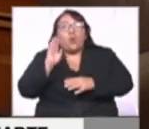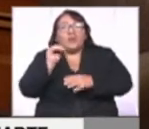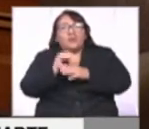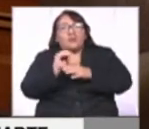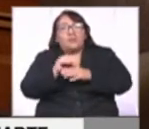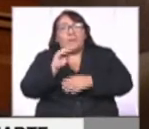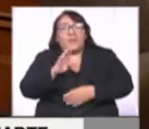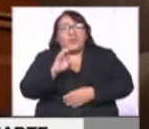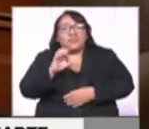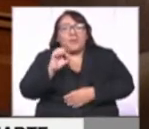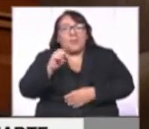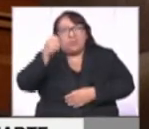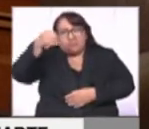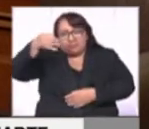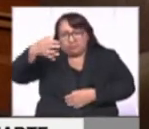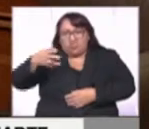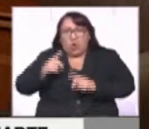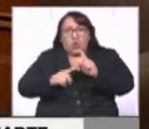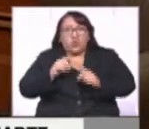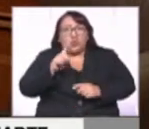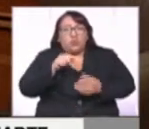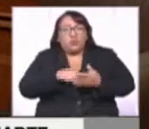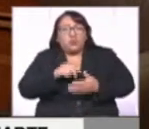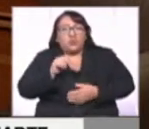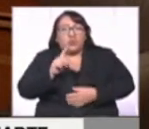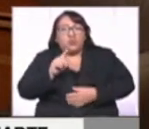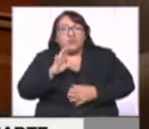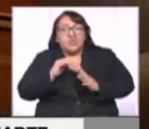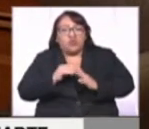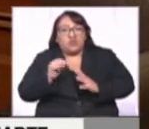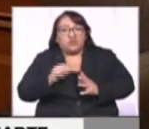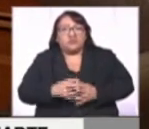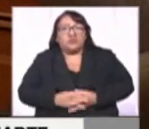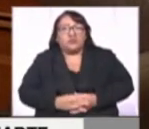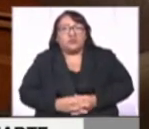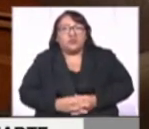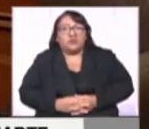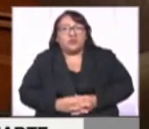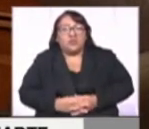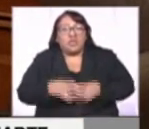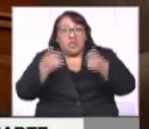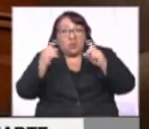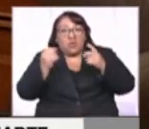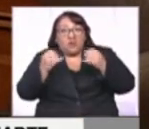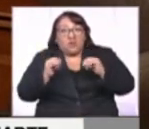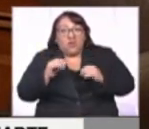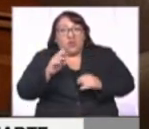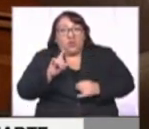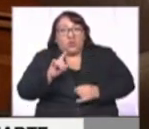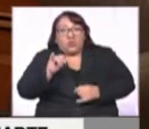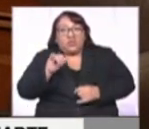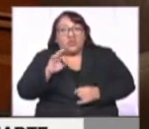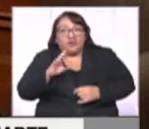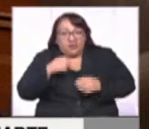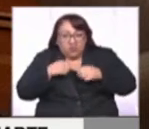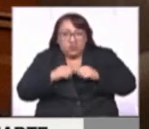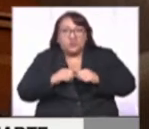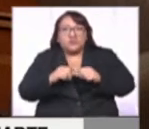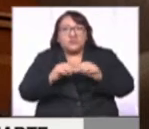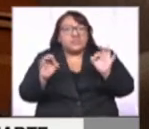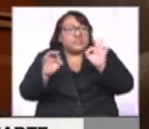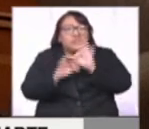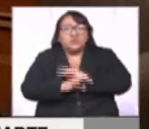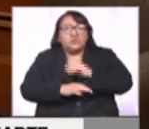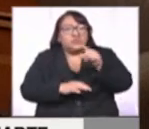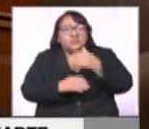cuales habrían recibido entre todas 1.1 millones de soles. Y según el informe de la UIF, porque continúo, ninguno